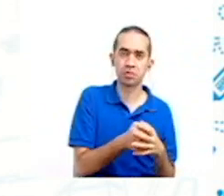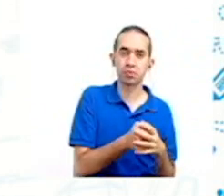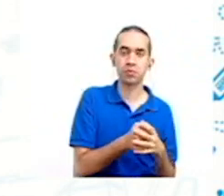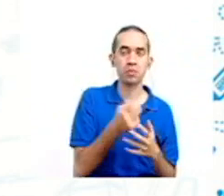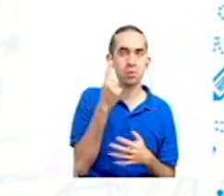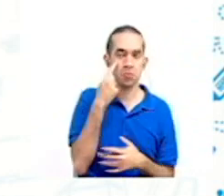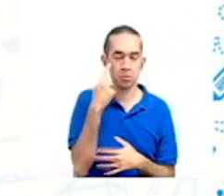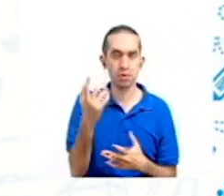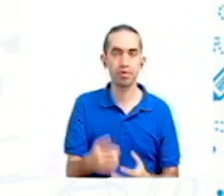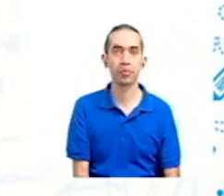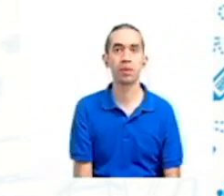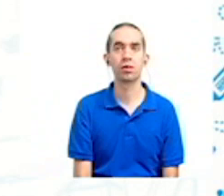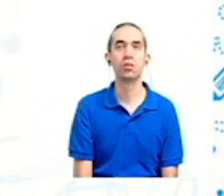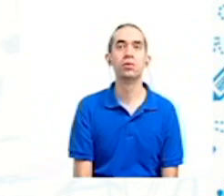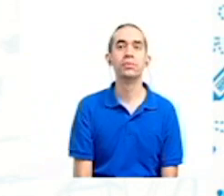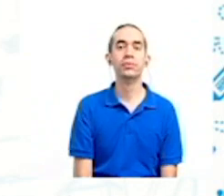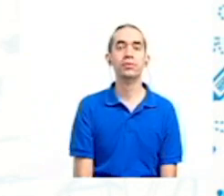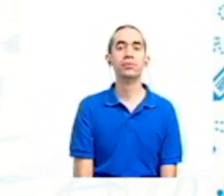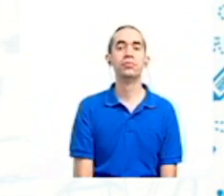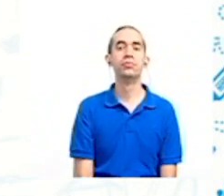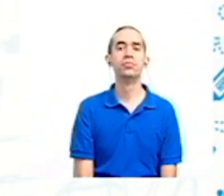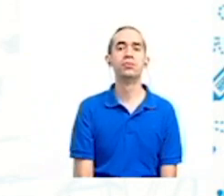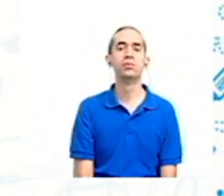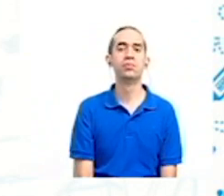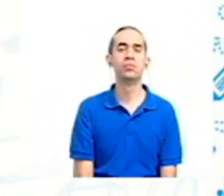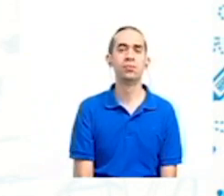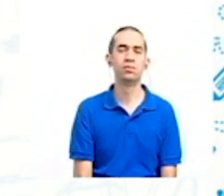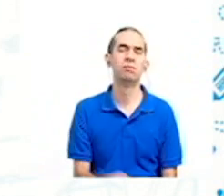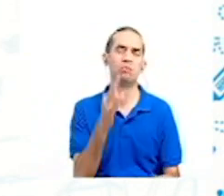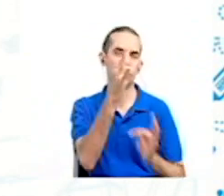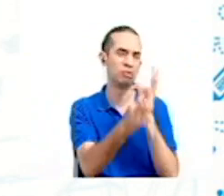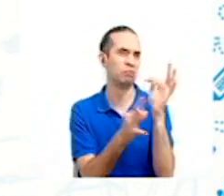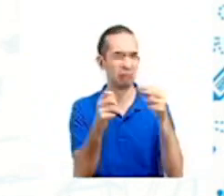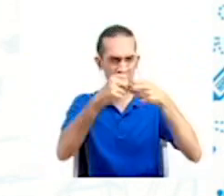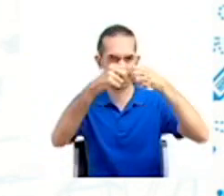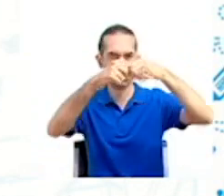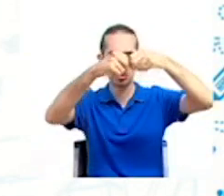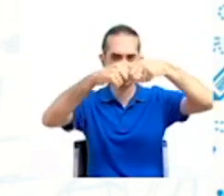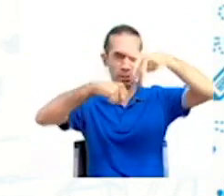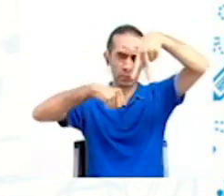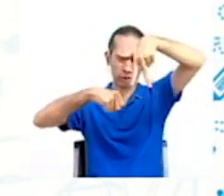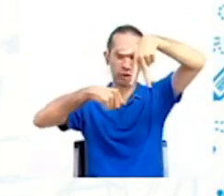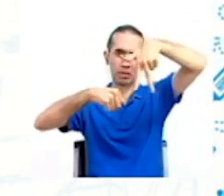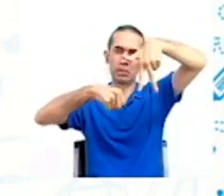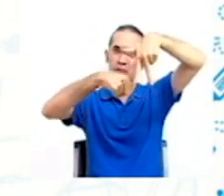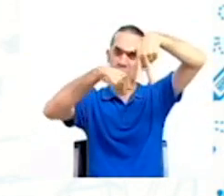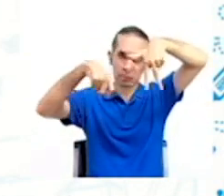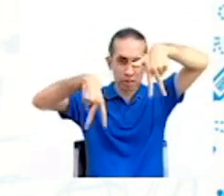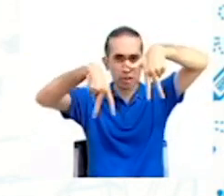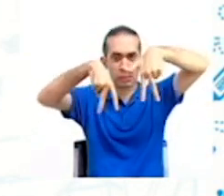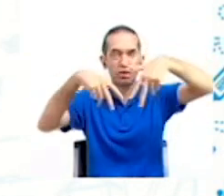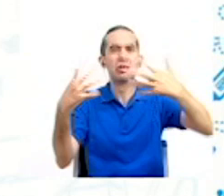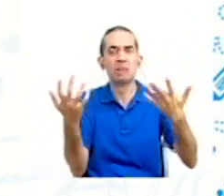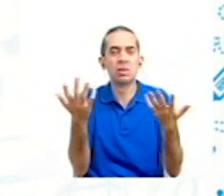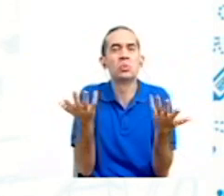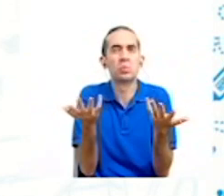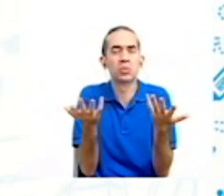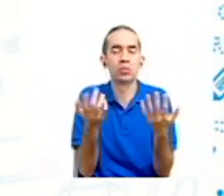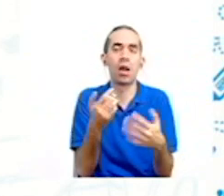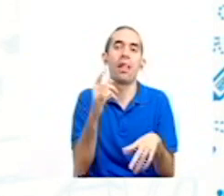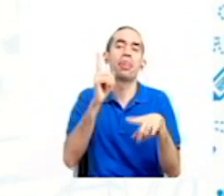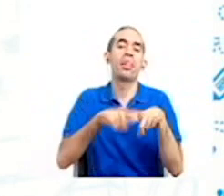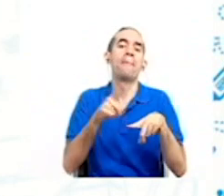verlas. ¿De qué dependen esos tipos de enlace? En realidad dependen de la electronegatividad.